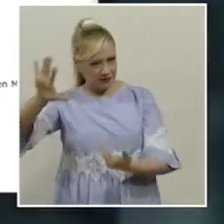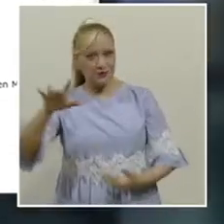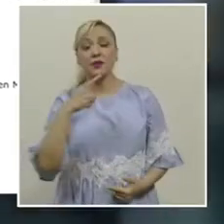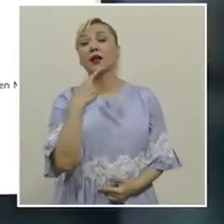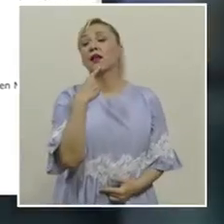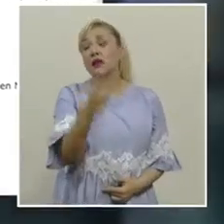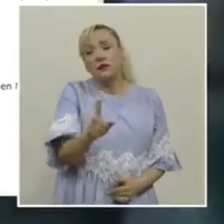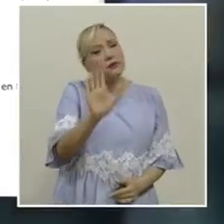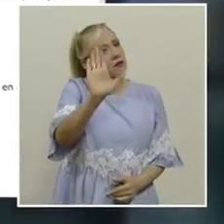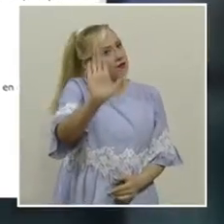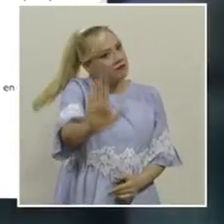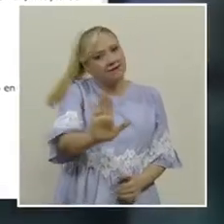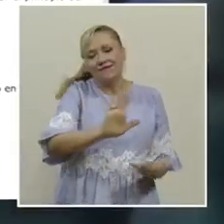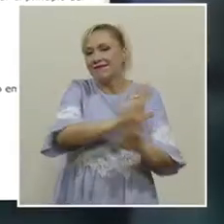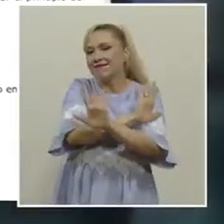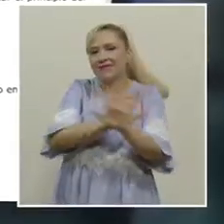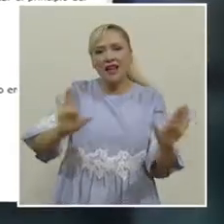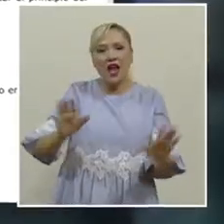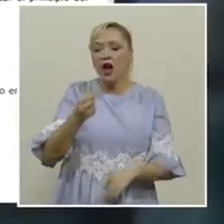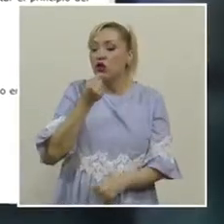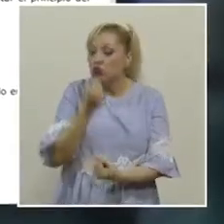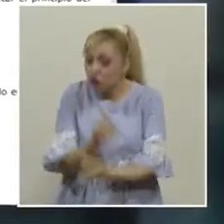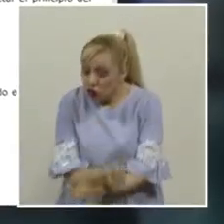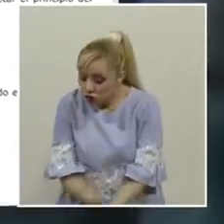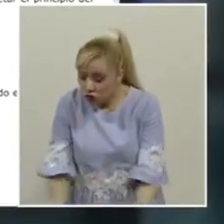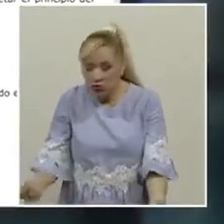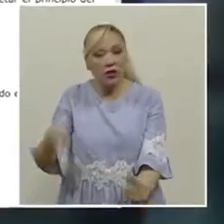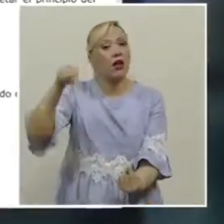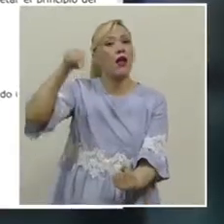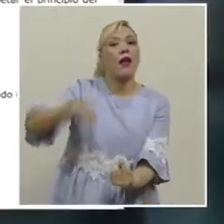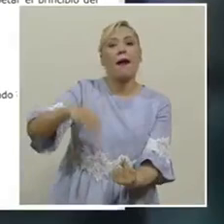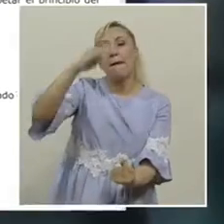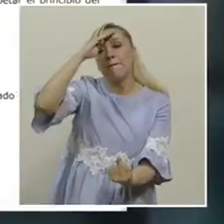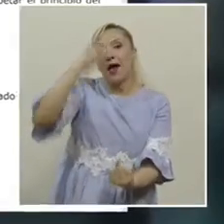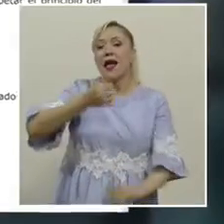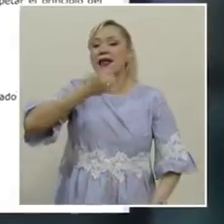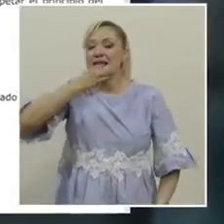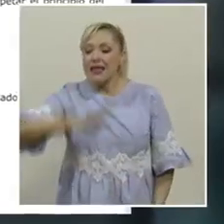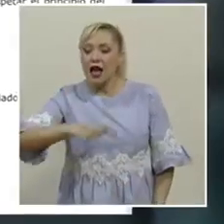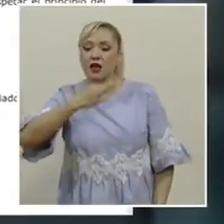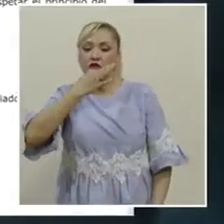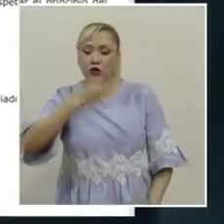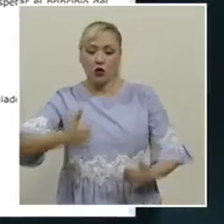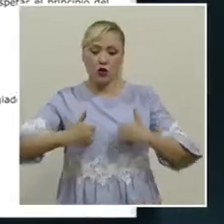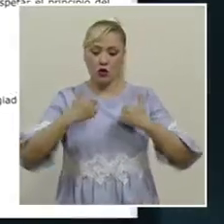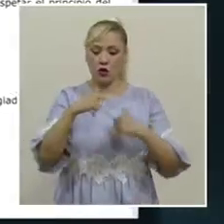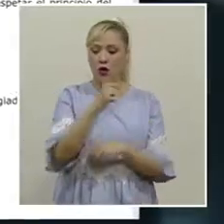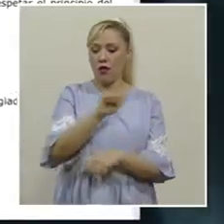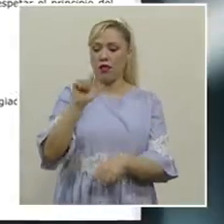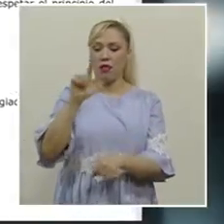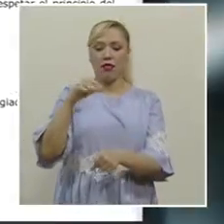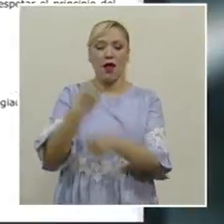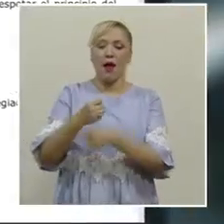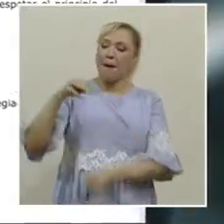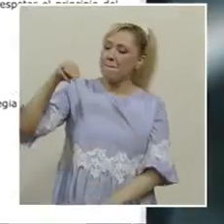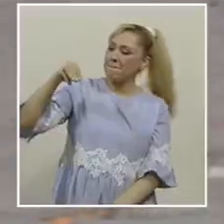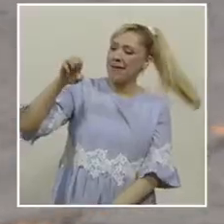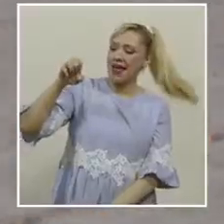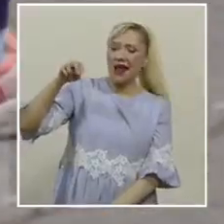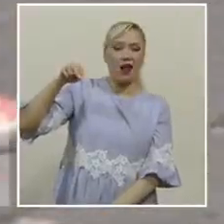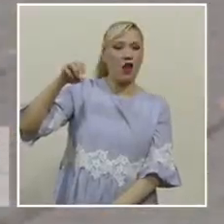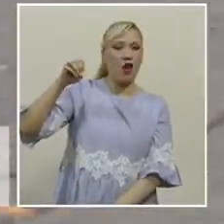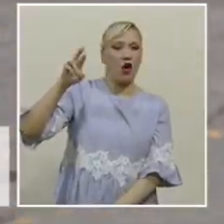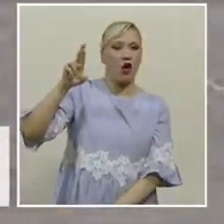estableció que debe abandonarse el término menores para referirse a niñas, niños y adolescentes, a fin de respetar el principio de su